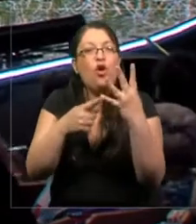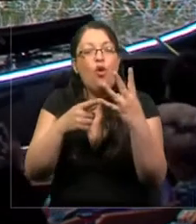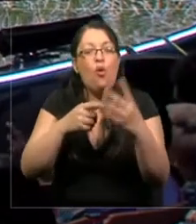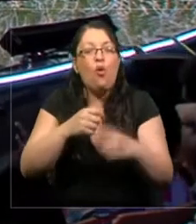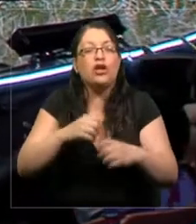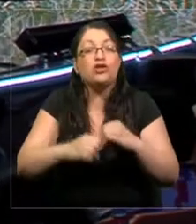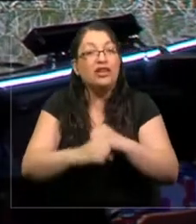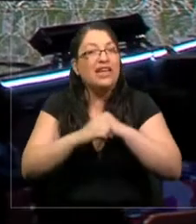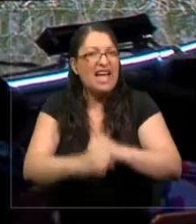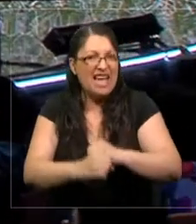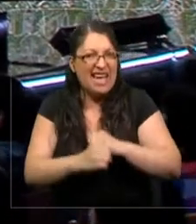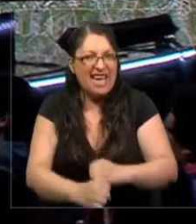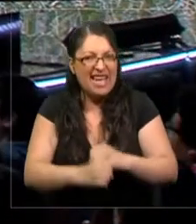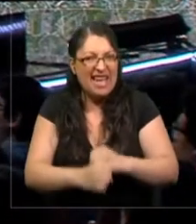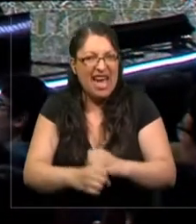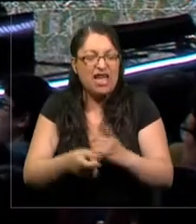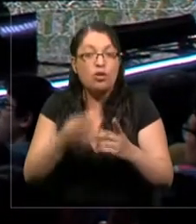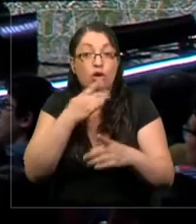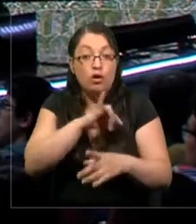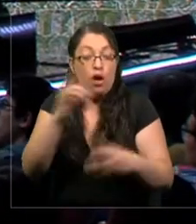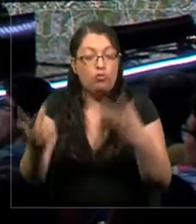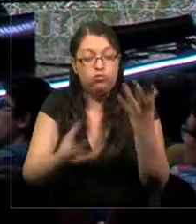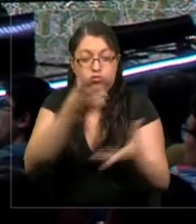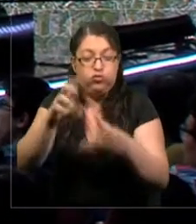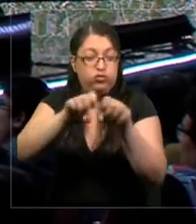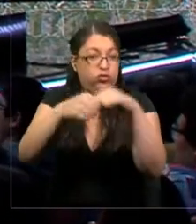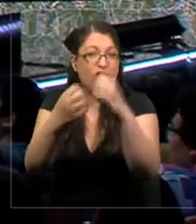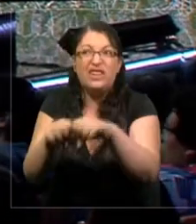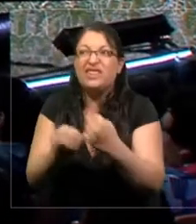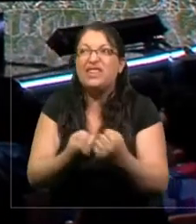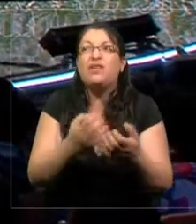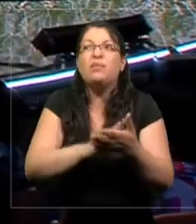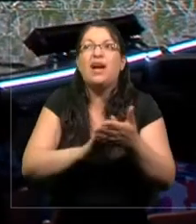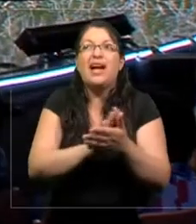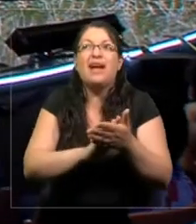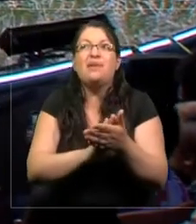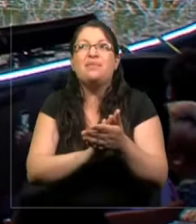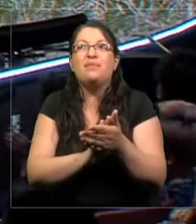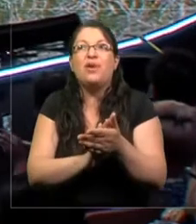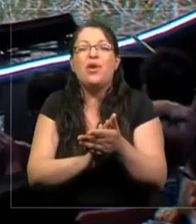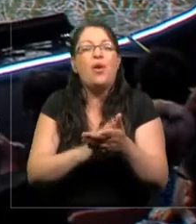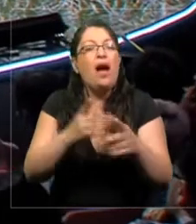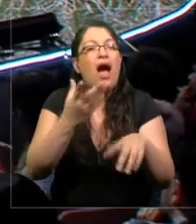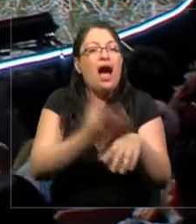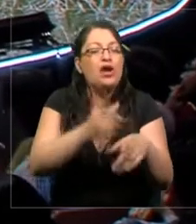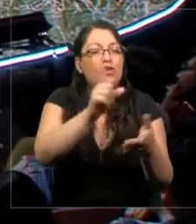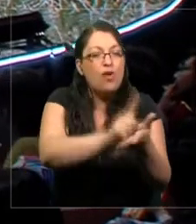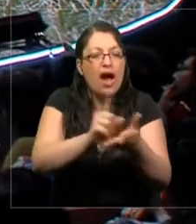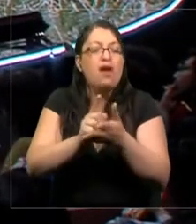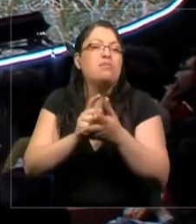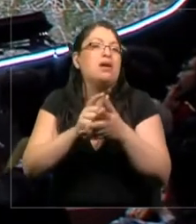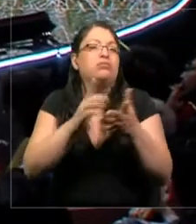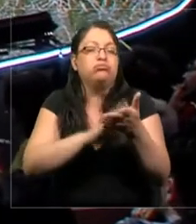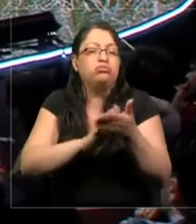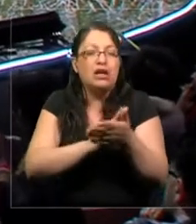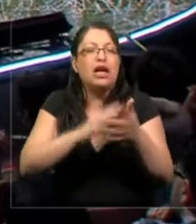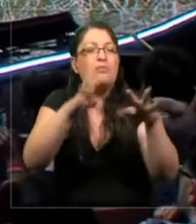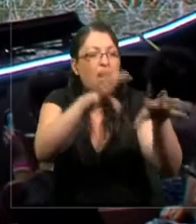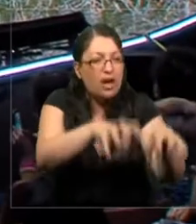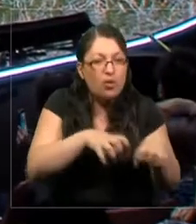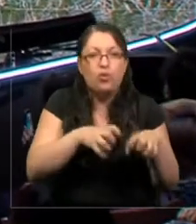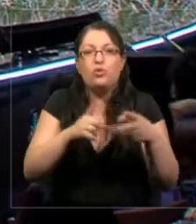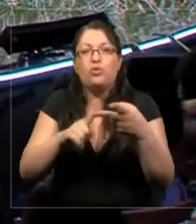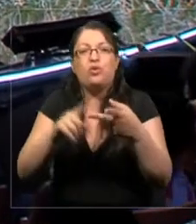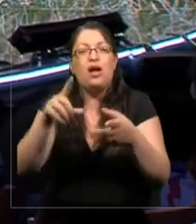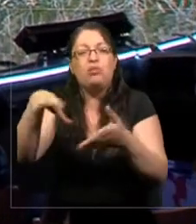destrucción del hábitat por ejemplo para abrir espacios para parcelas para para agricultura para